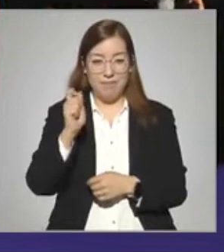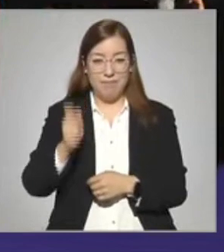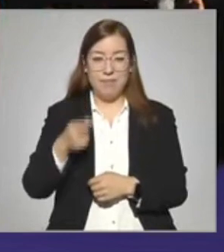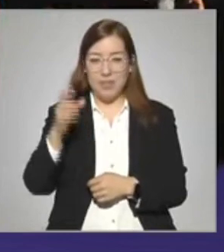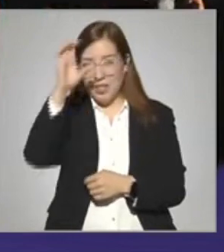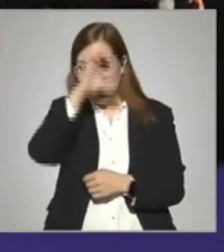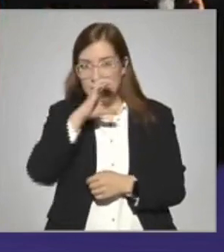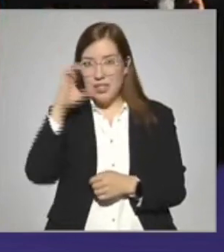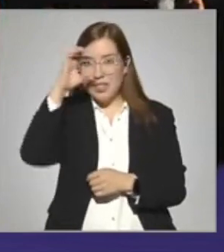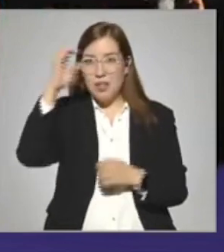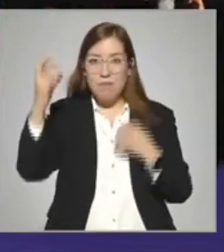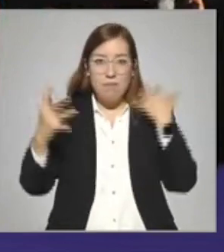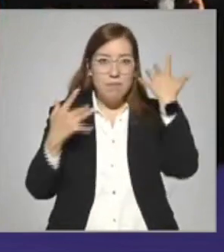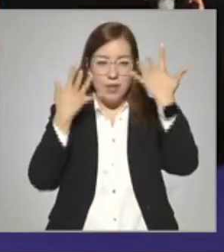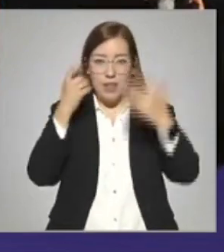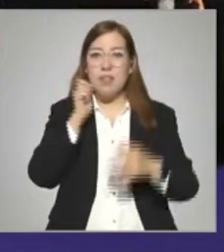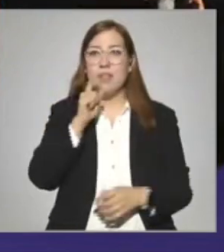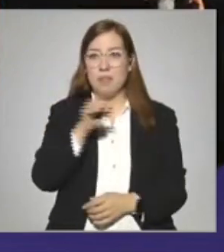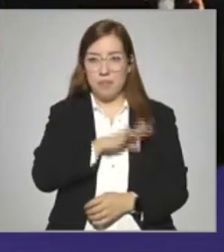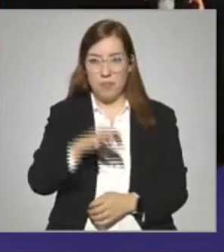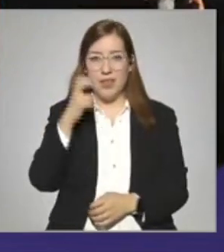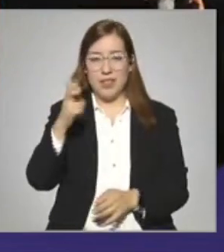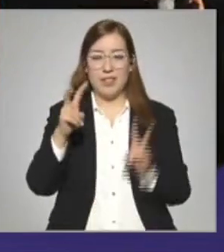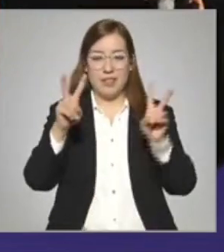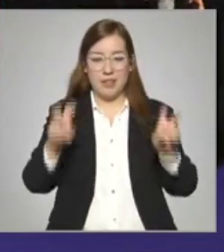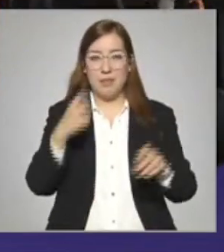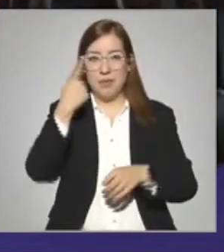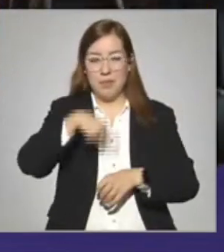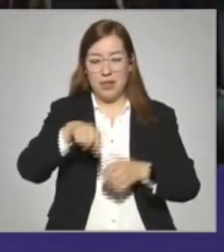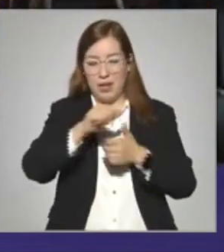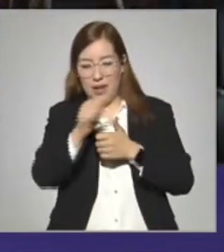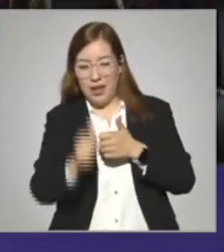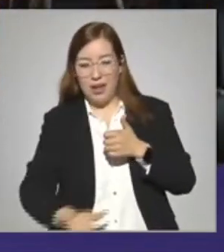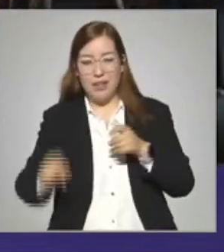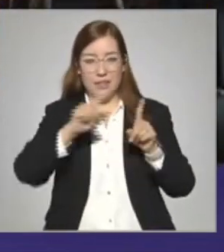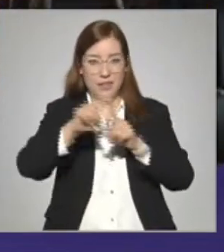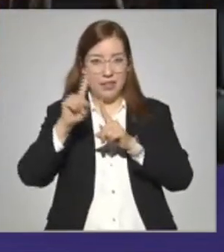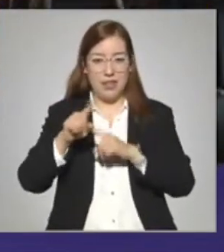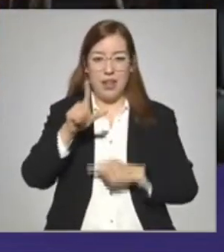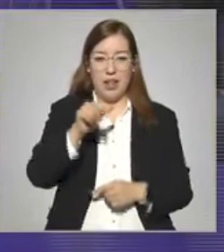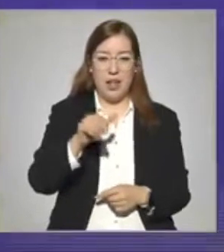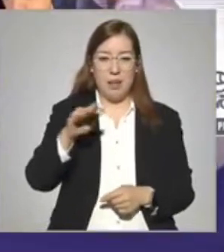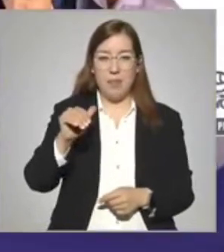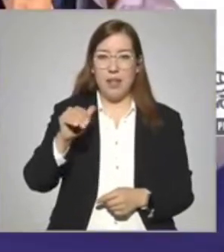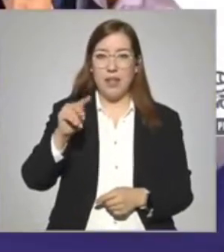ciencia ficción también puede ser tema de las artes escénicas. La Matriz.